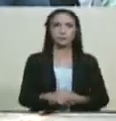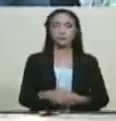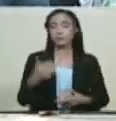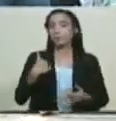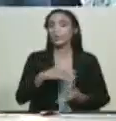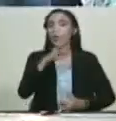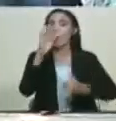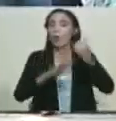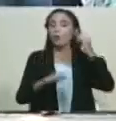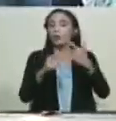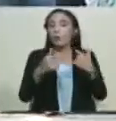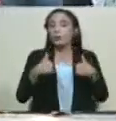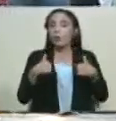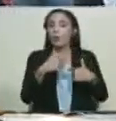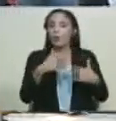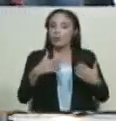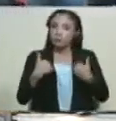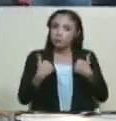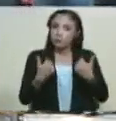respiro